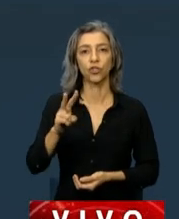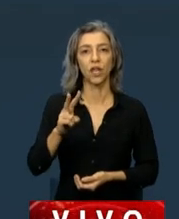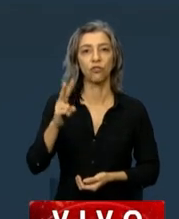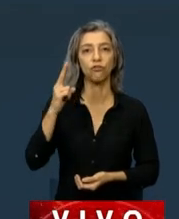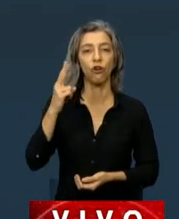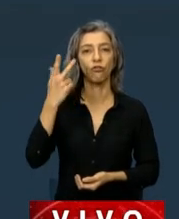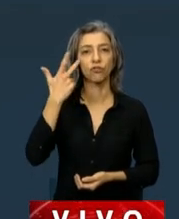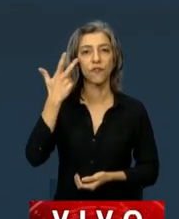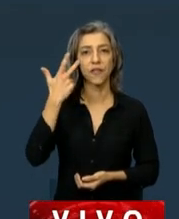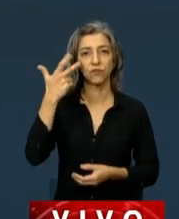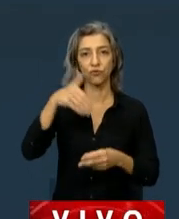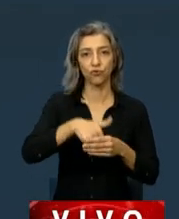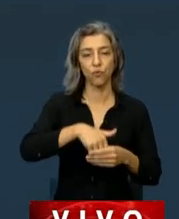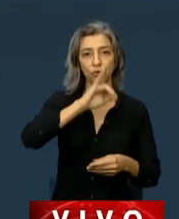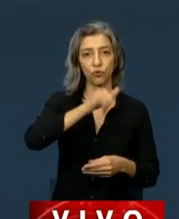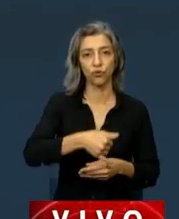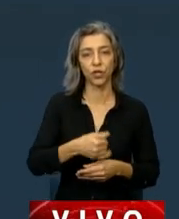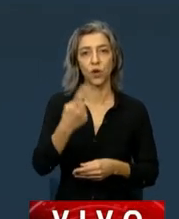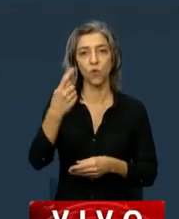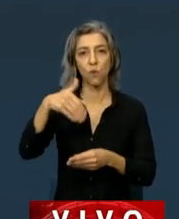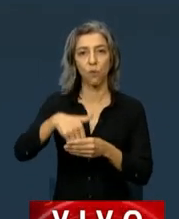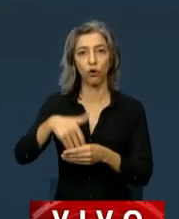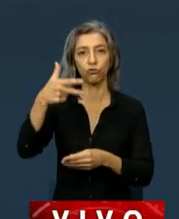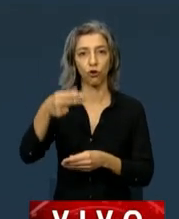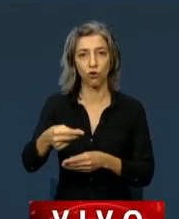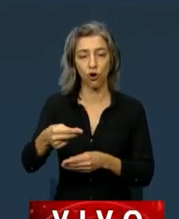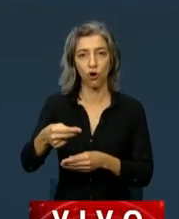218 afirmativos, 1 negativo,